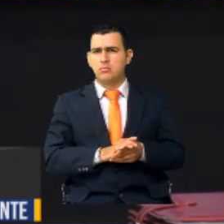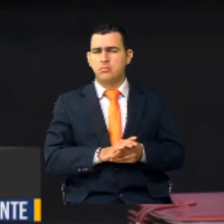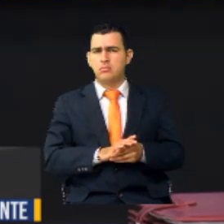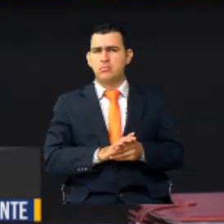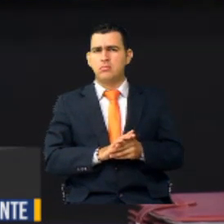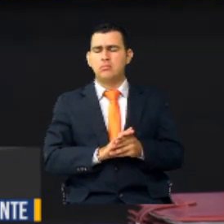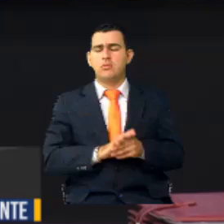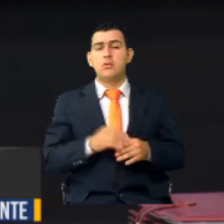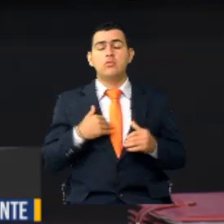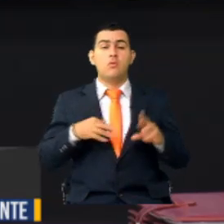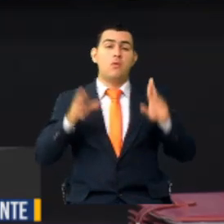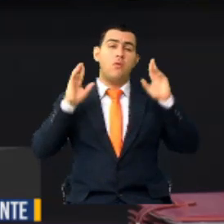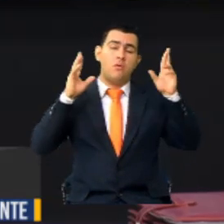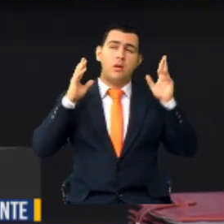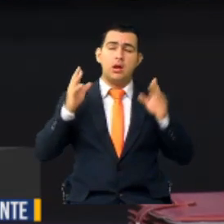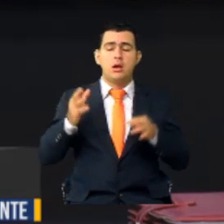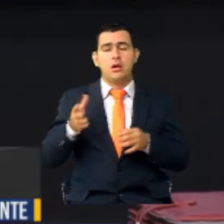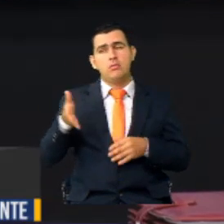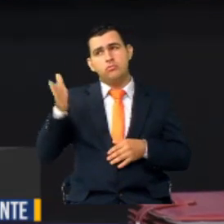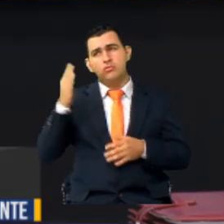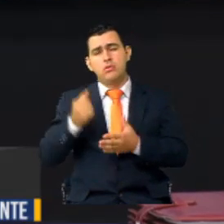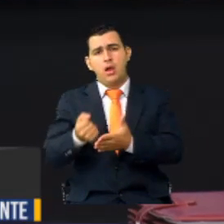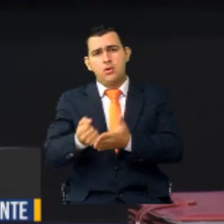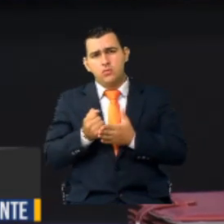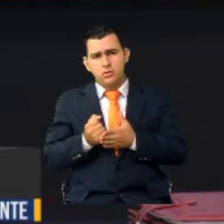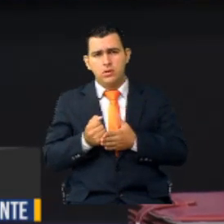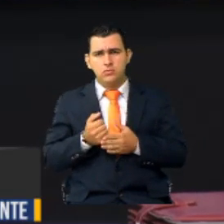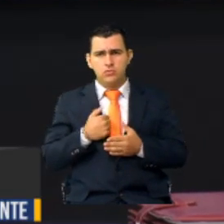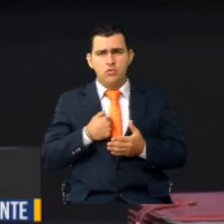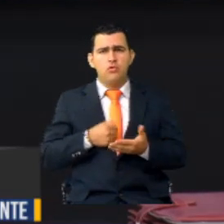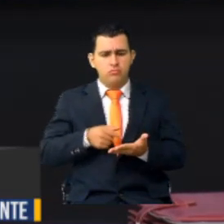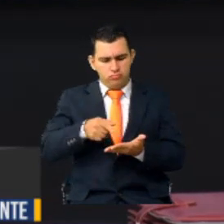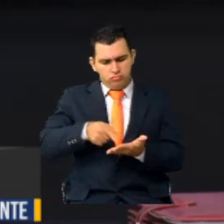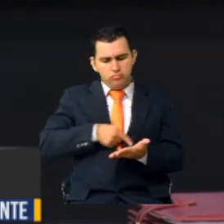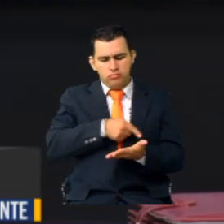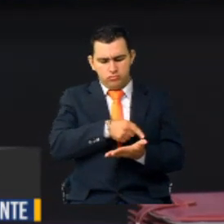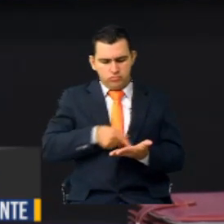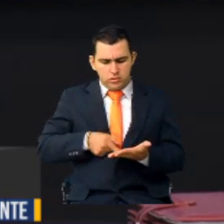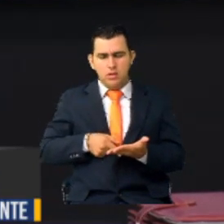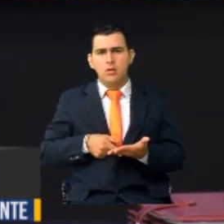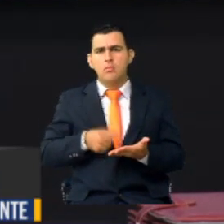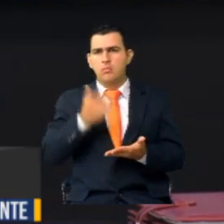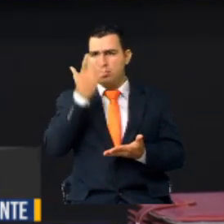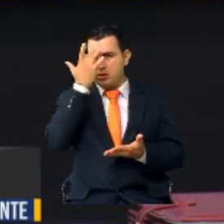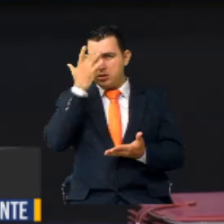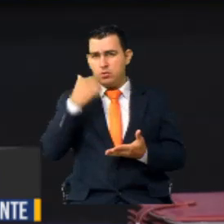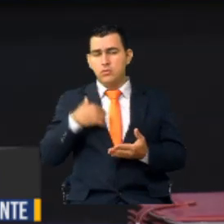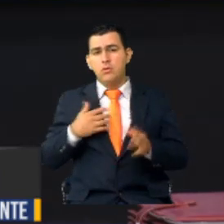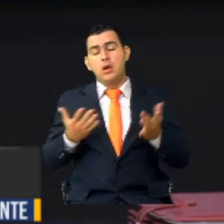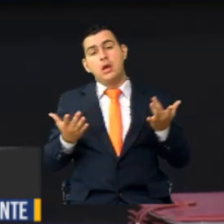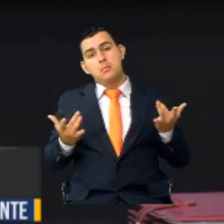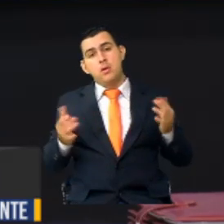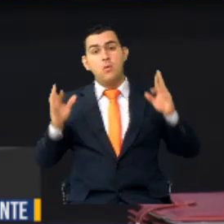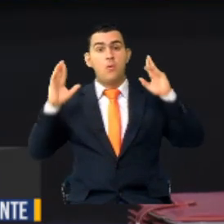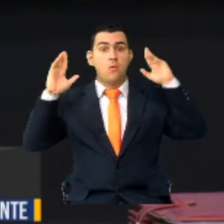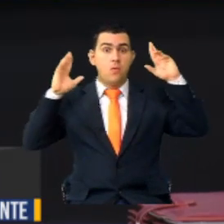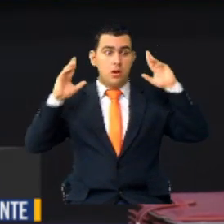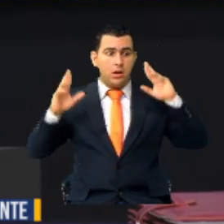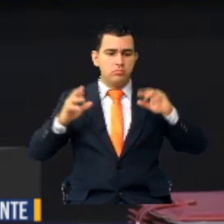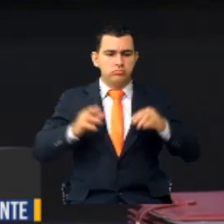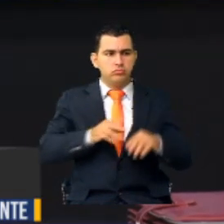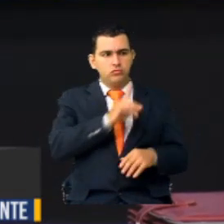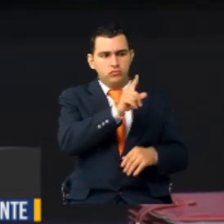Con la ayuda de Dios, el 25 de octubre, Horacio Henao va a votar, porque confío plenamente en la labor de la Registraduría Nacional del Estado